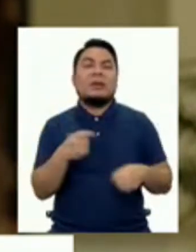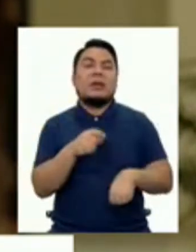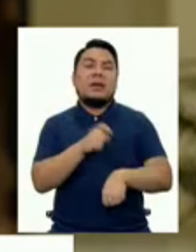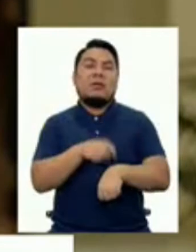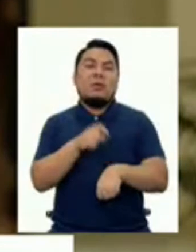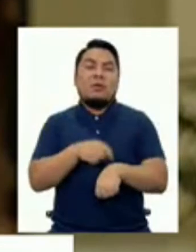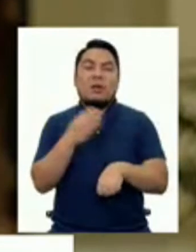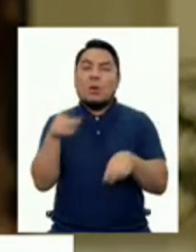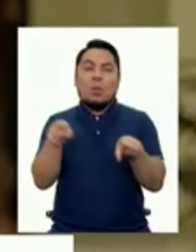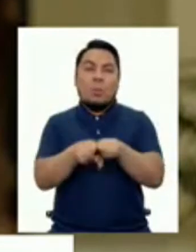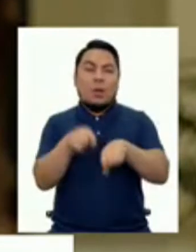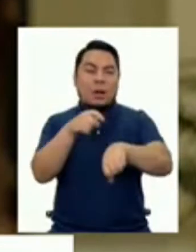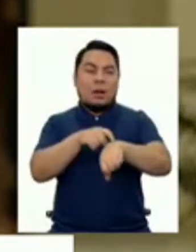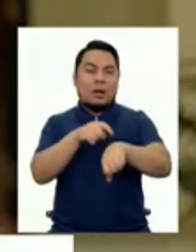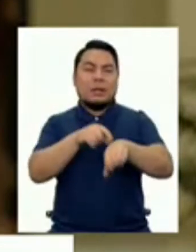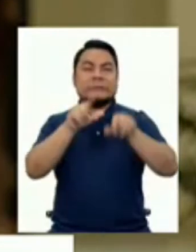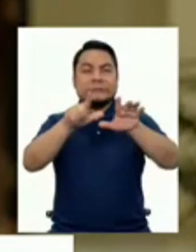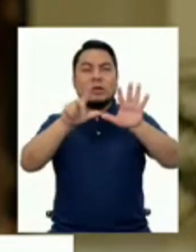horas punta.